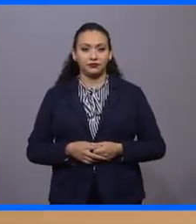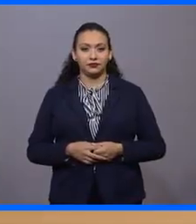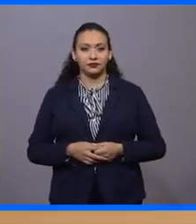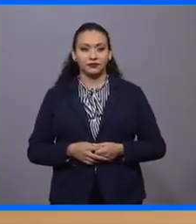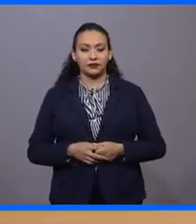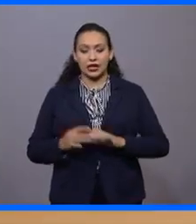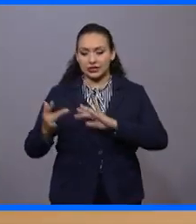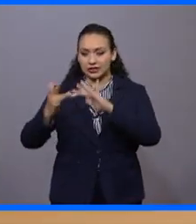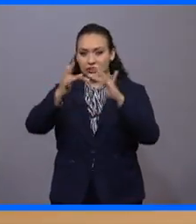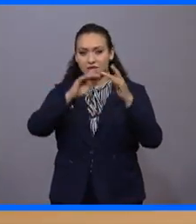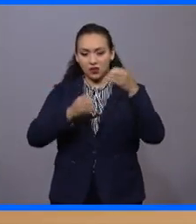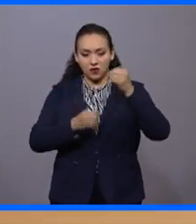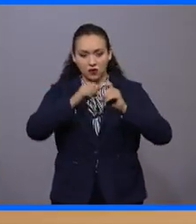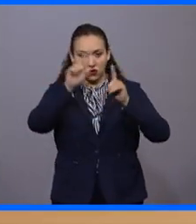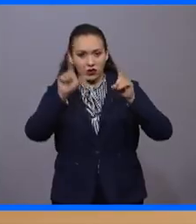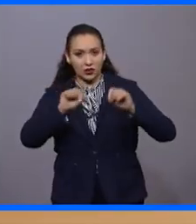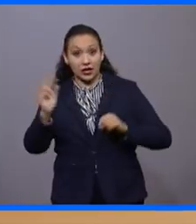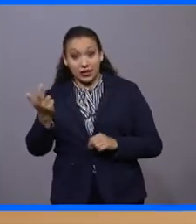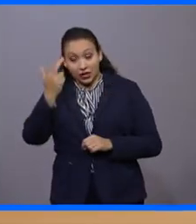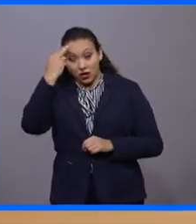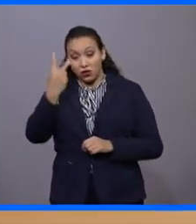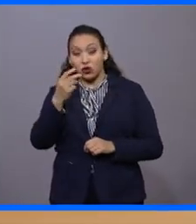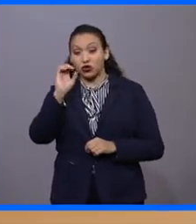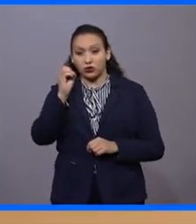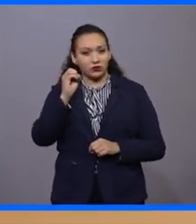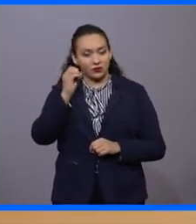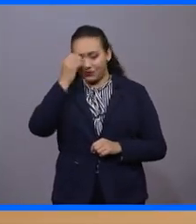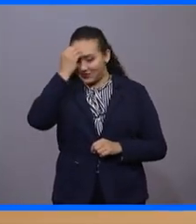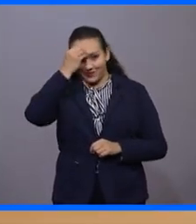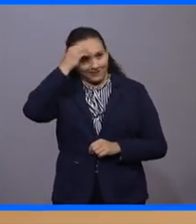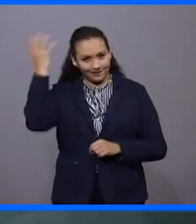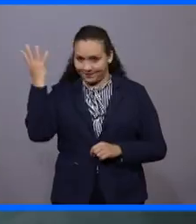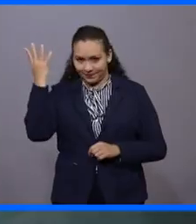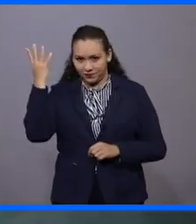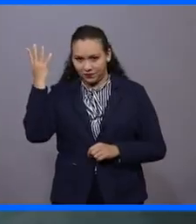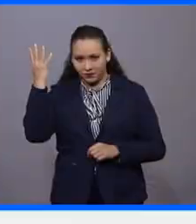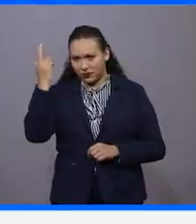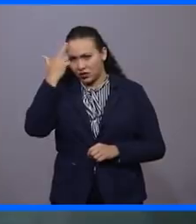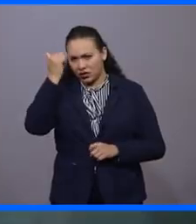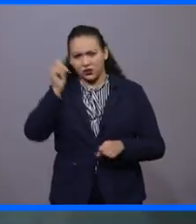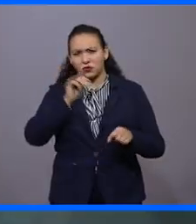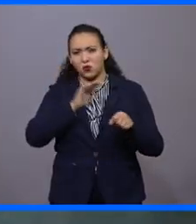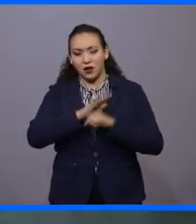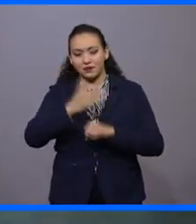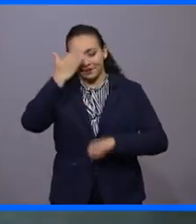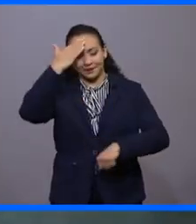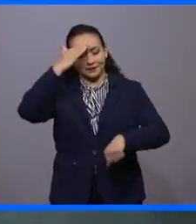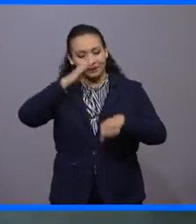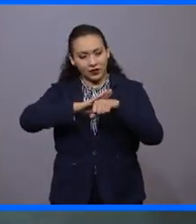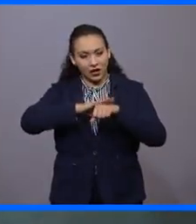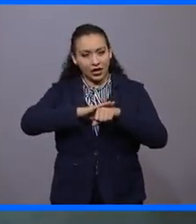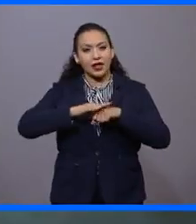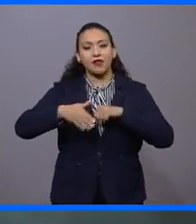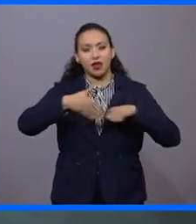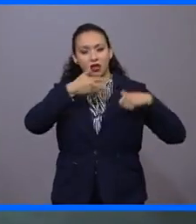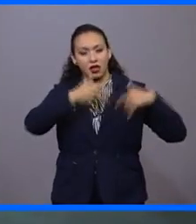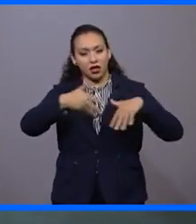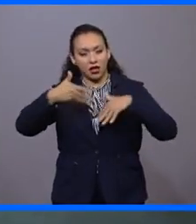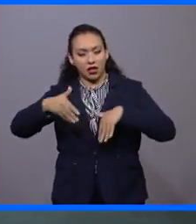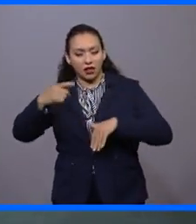En redes sociales, la Suprema Corte recordó que el 2 de octubre no se olvida, con motivo de la conmemoración del movimiento estudiantil